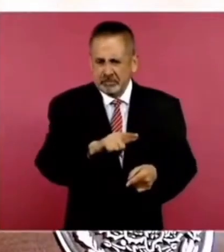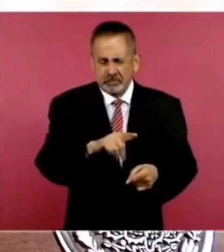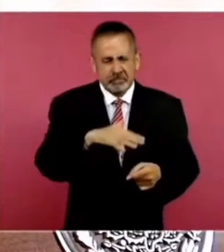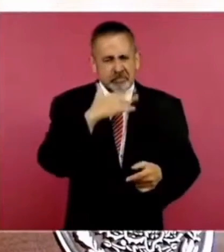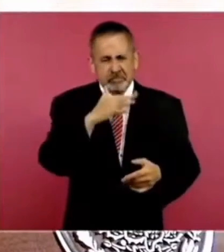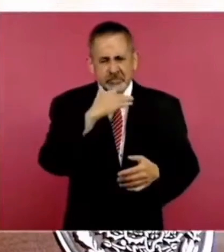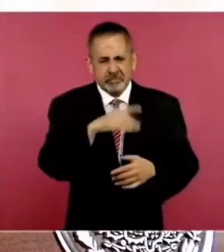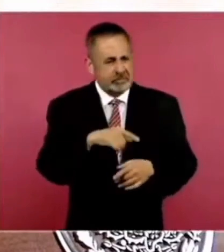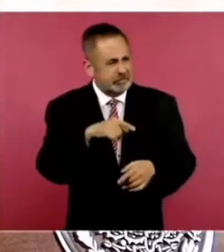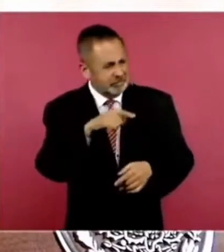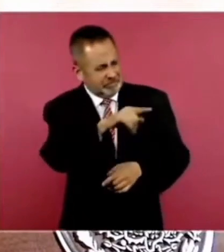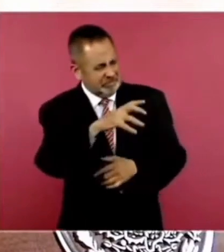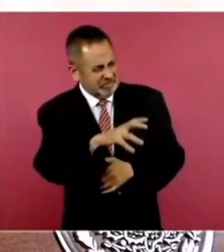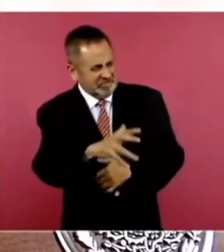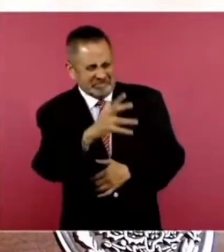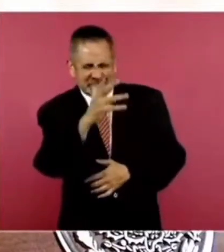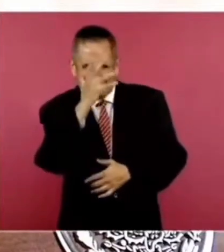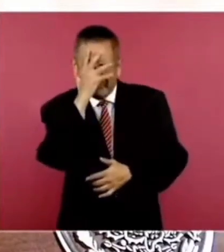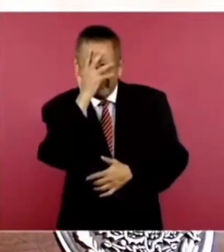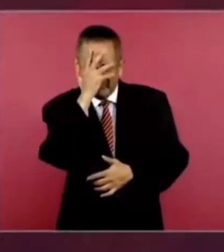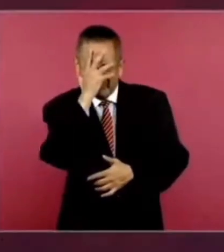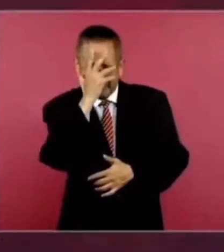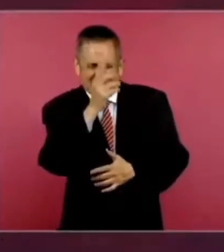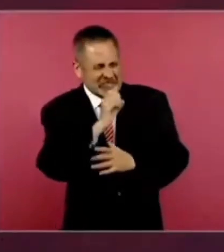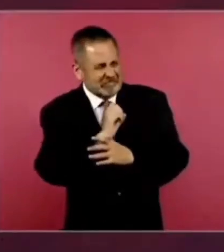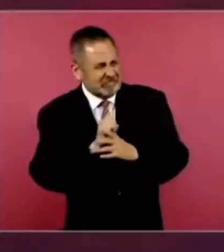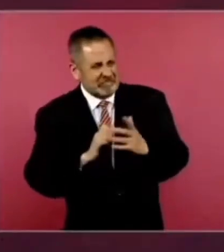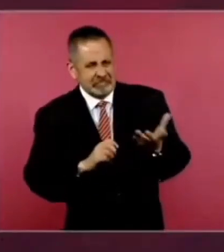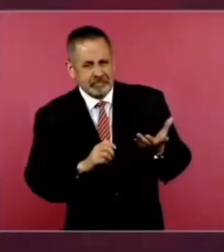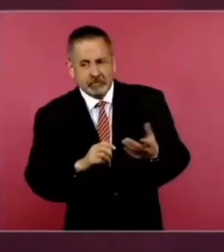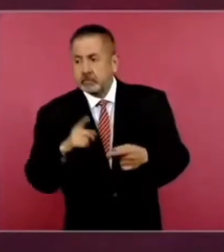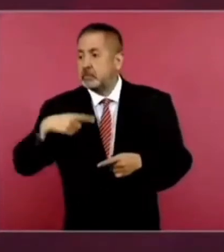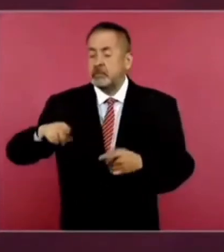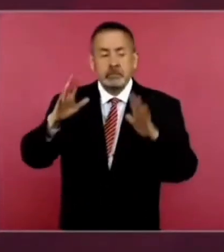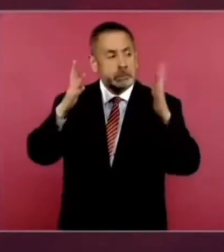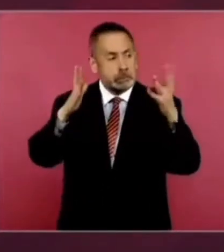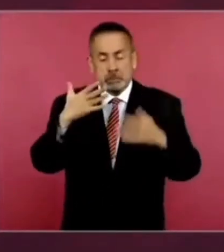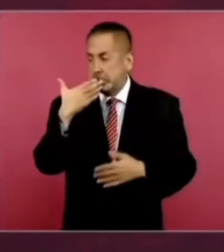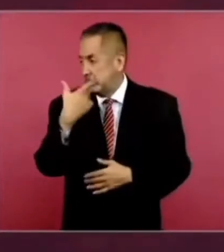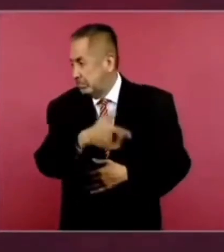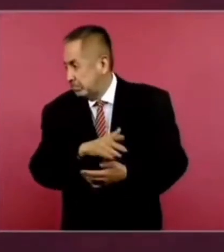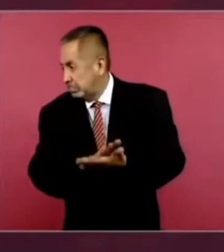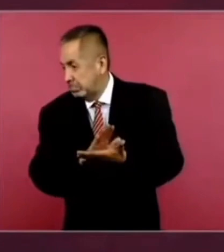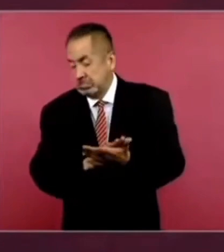que les dé vergüenza, que les dé pena, que no se les aplauda,